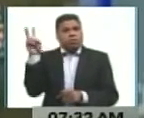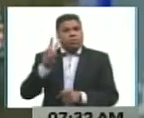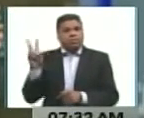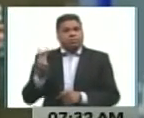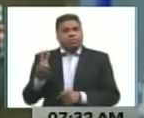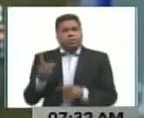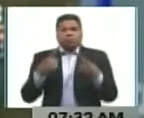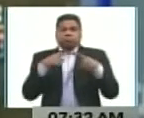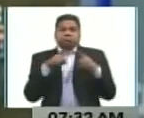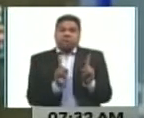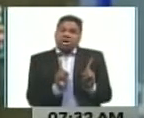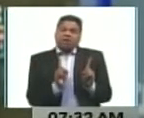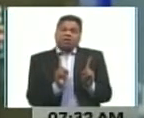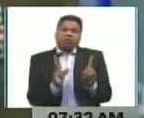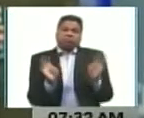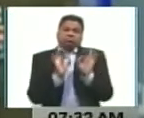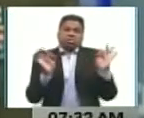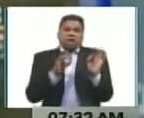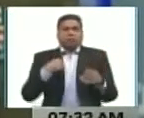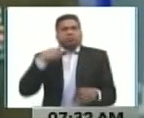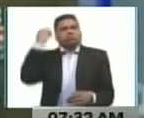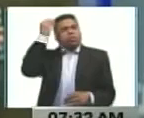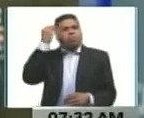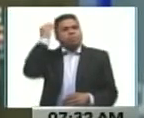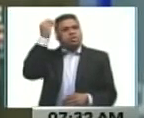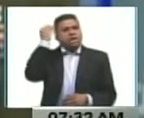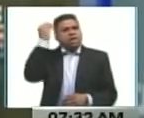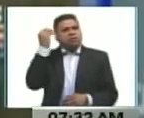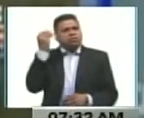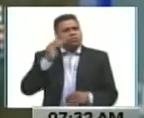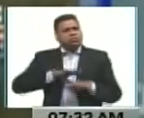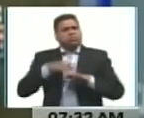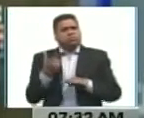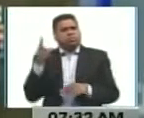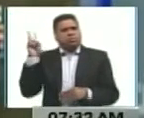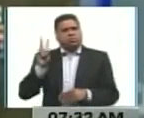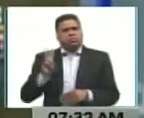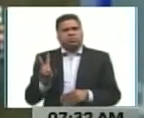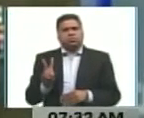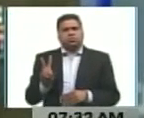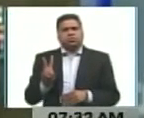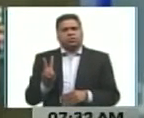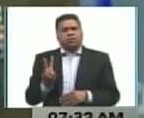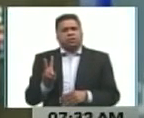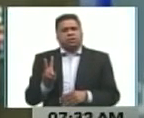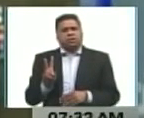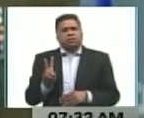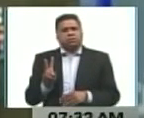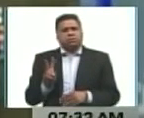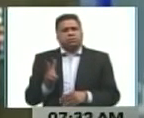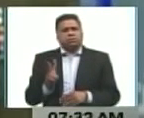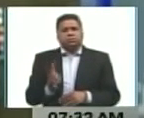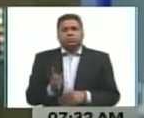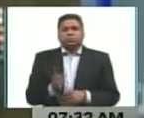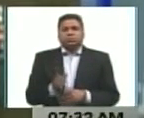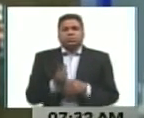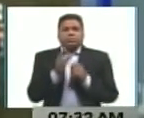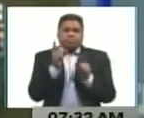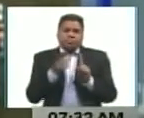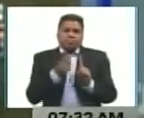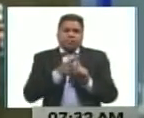nada que yo pienso en términos de Venezuela, más que, como le digo, la breve oración en la mañana.